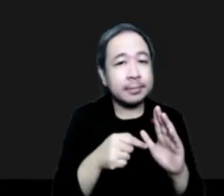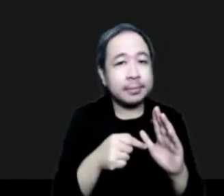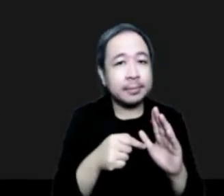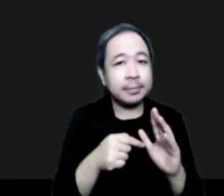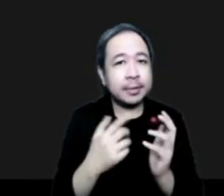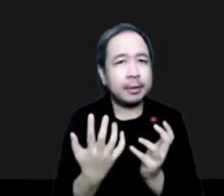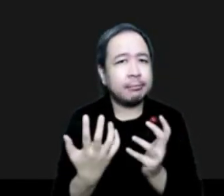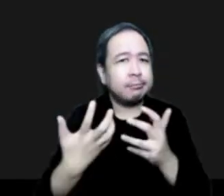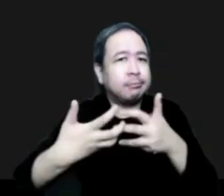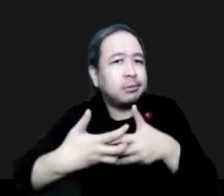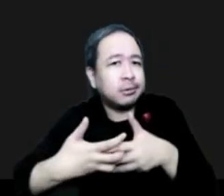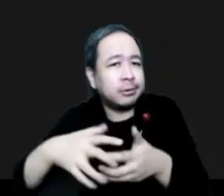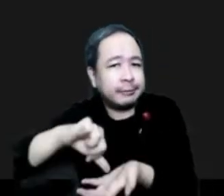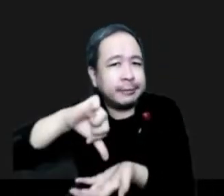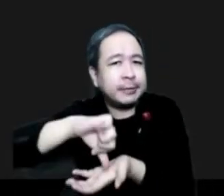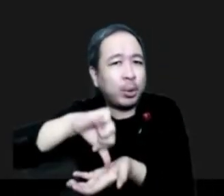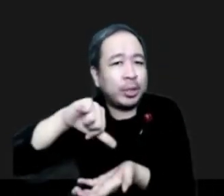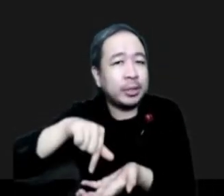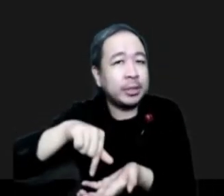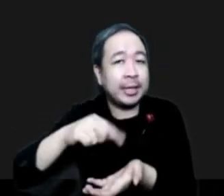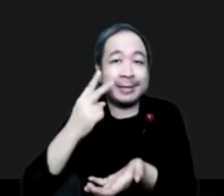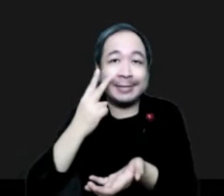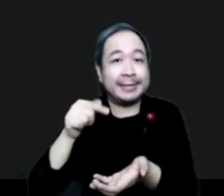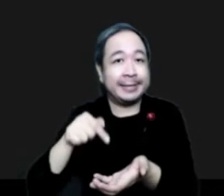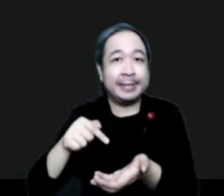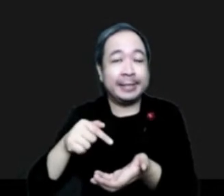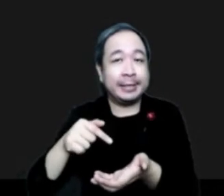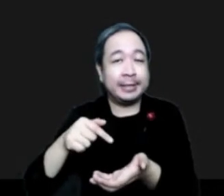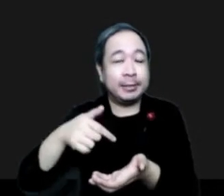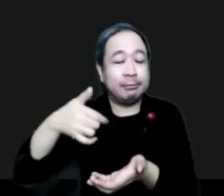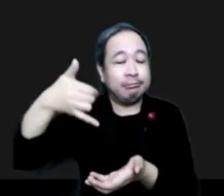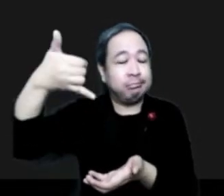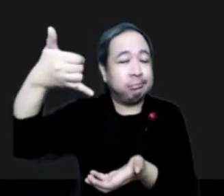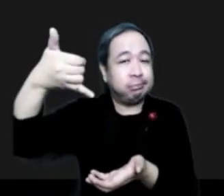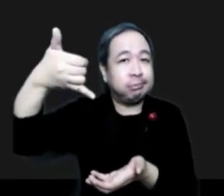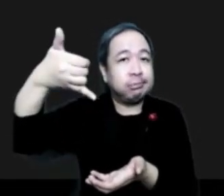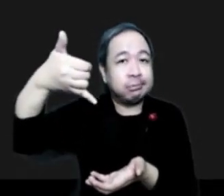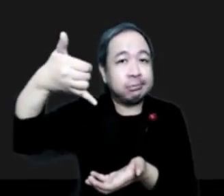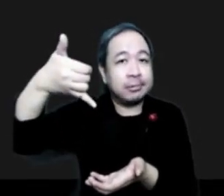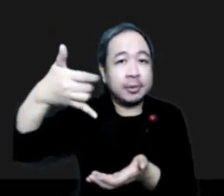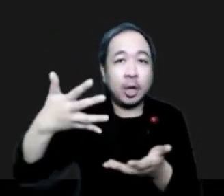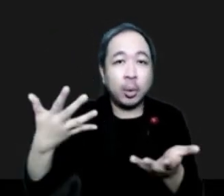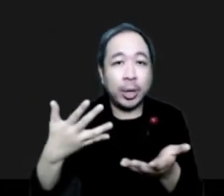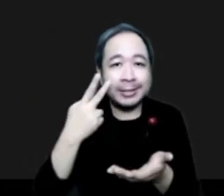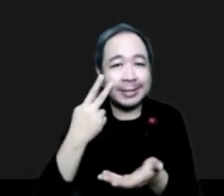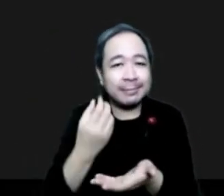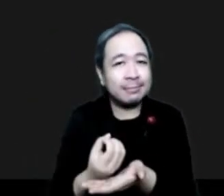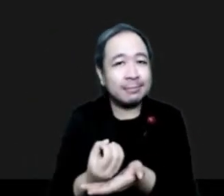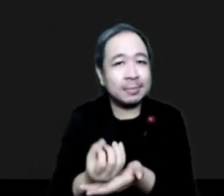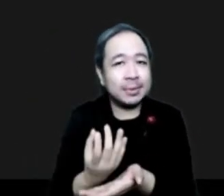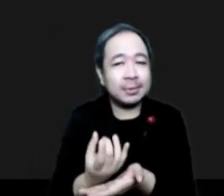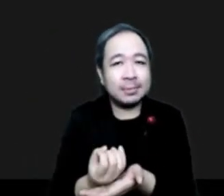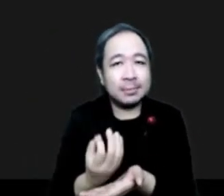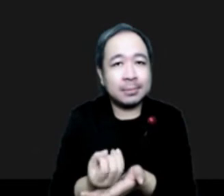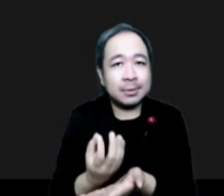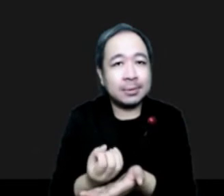sistema se observa cómo parpadean las descargas eléctricas y lo que tenemos aquí en